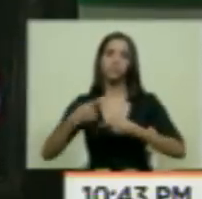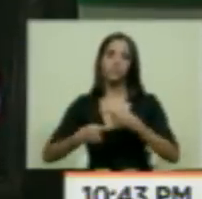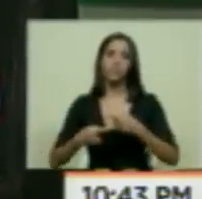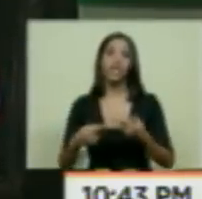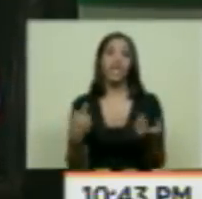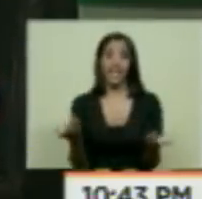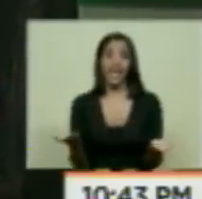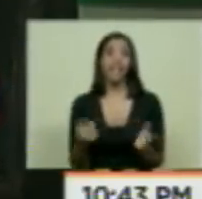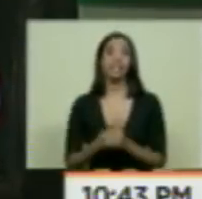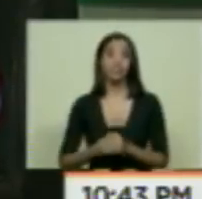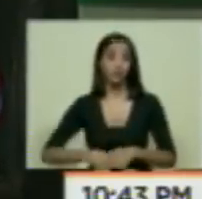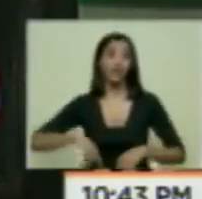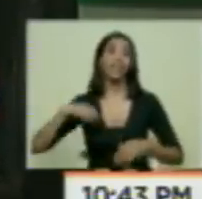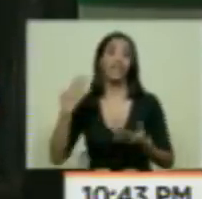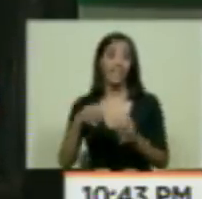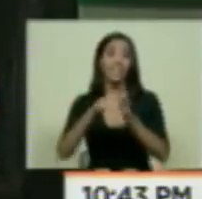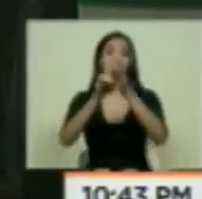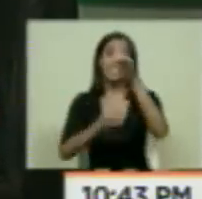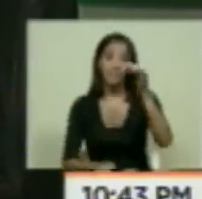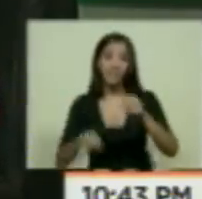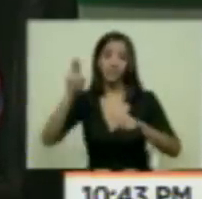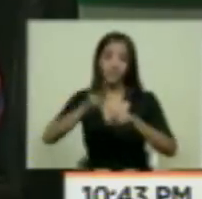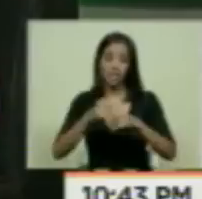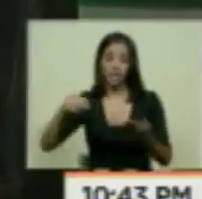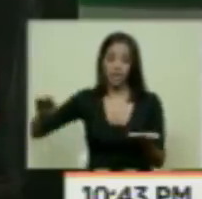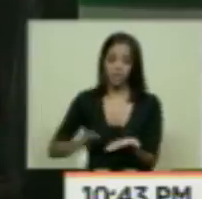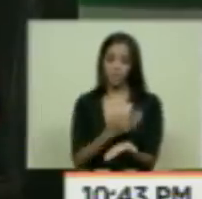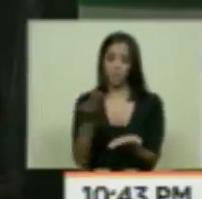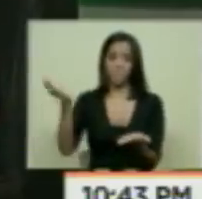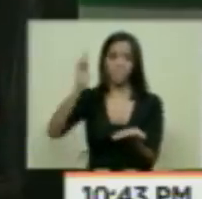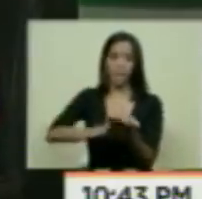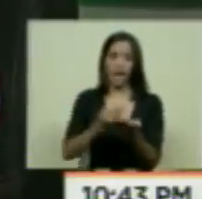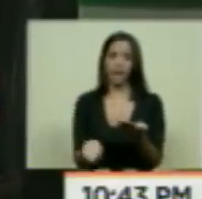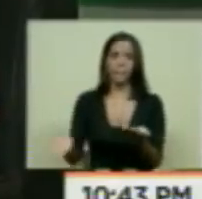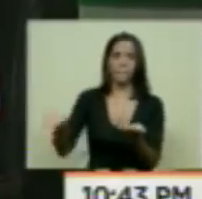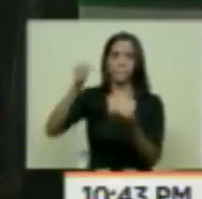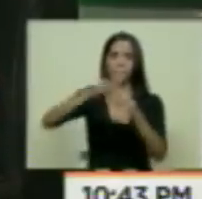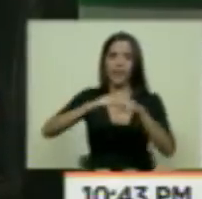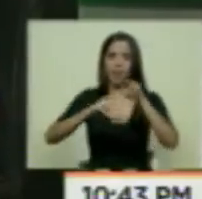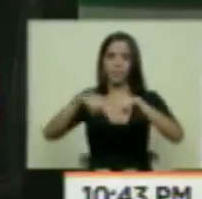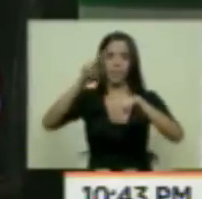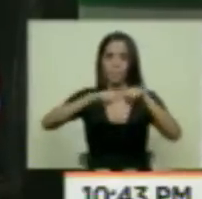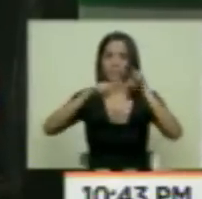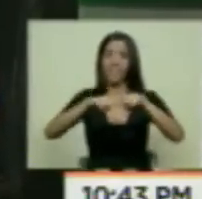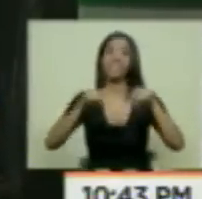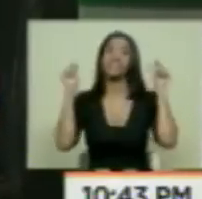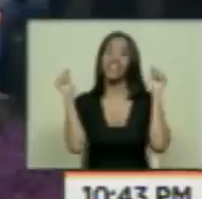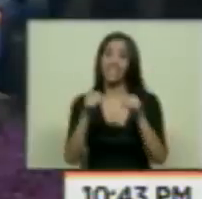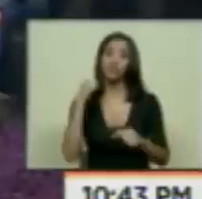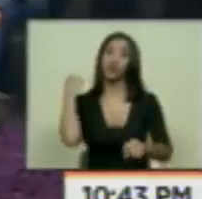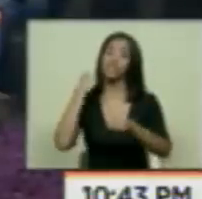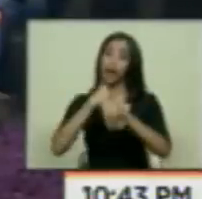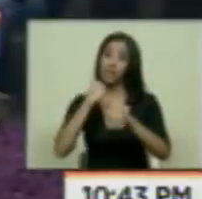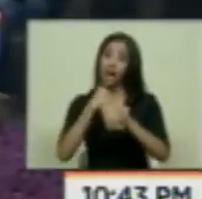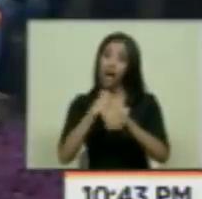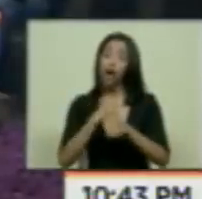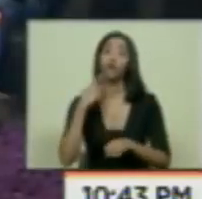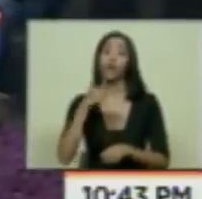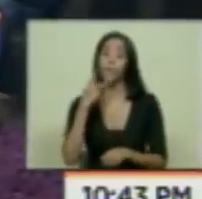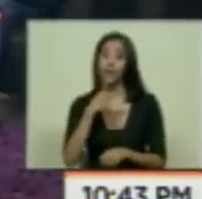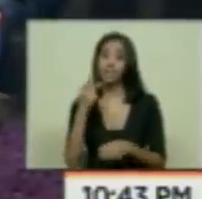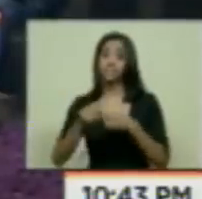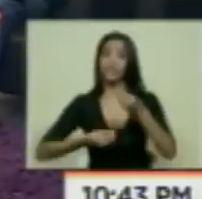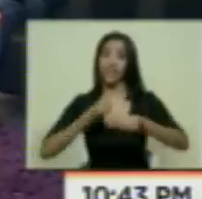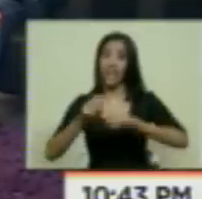Eso es cabilla, eso es cemento, bueno, eso es una política, eso es empleo que se viene generando,